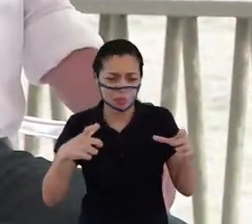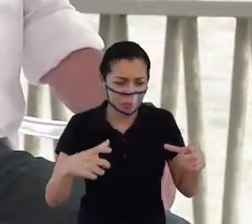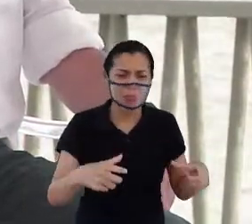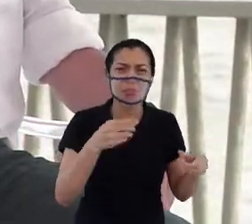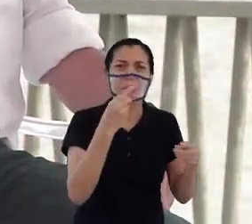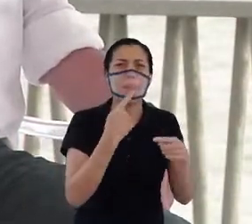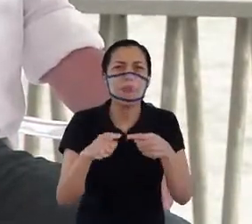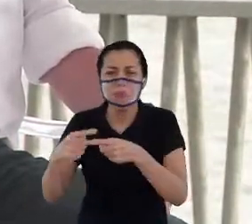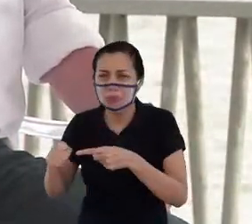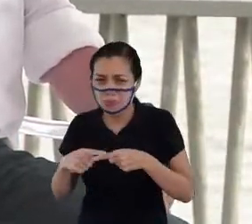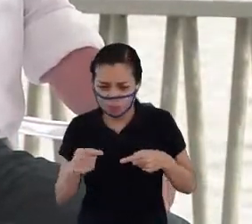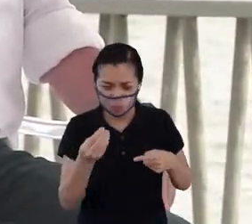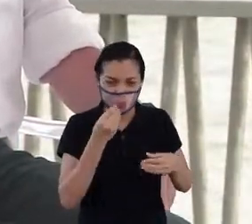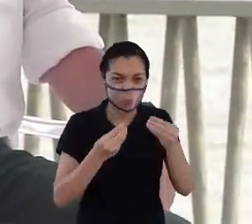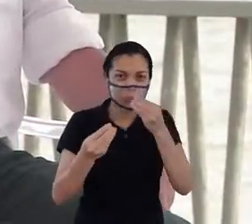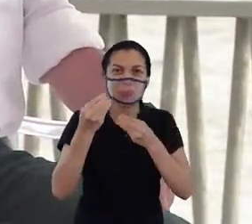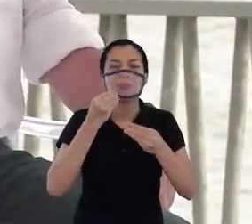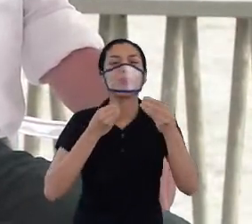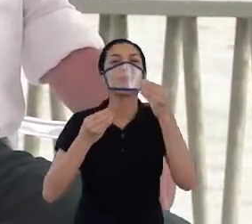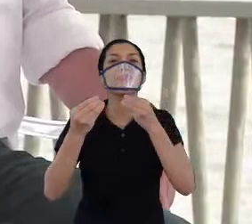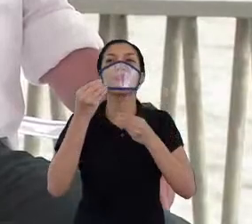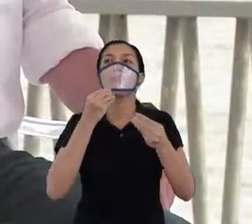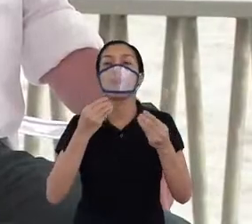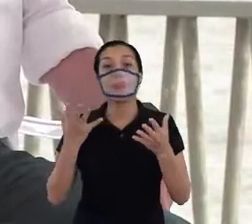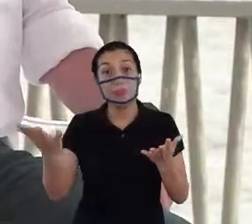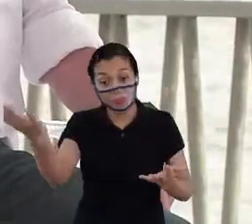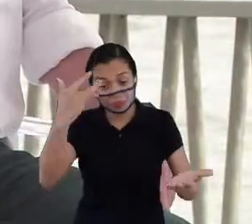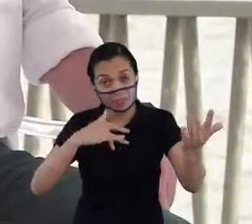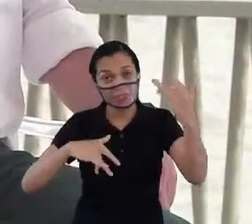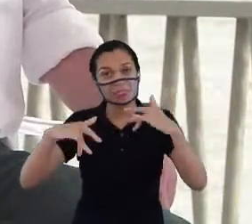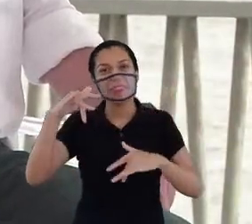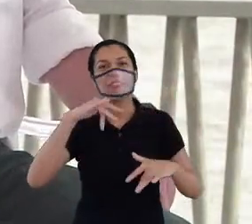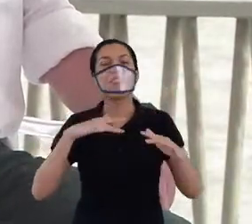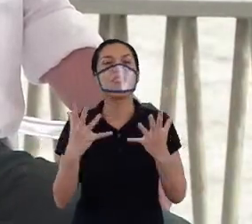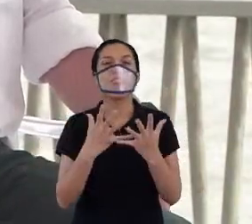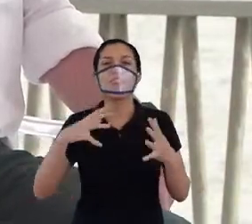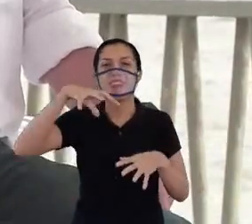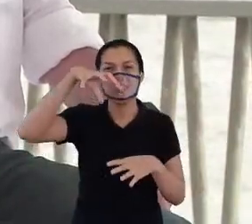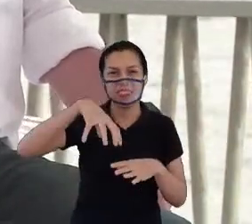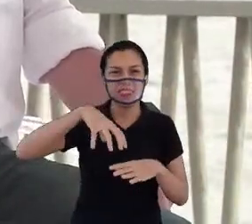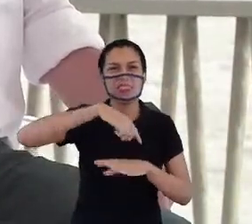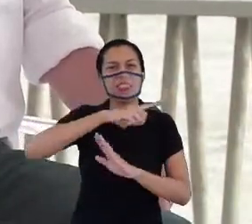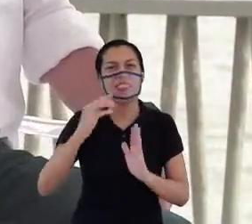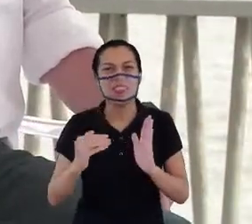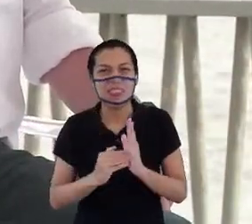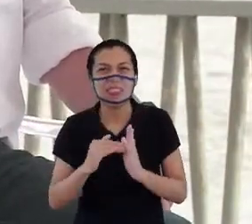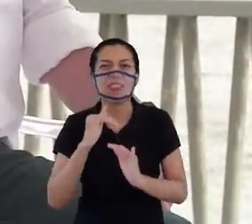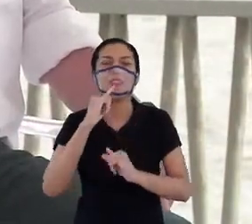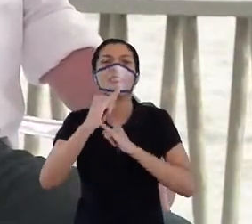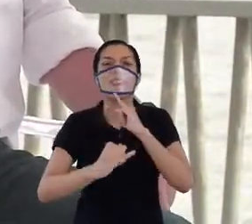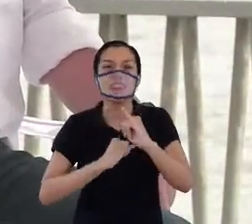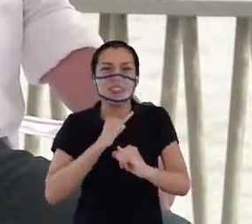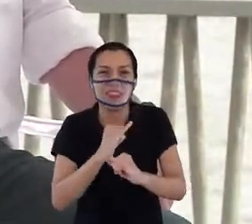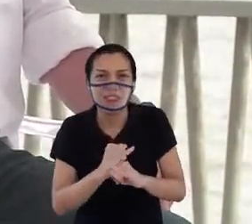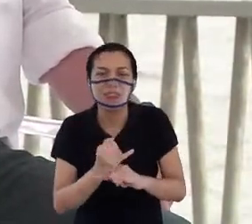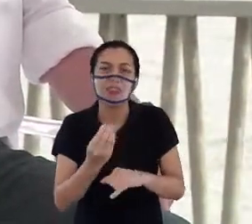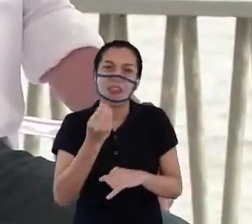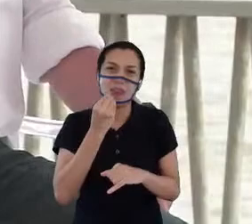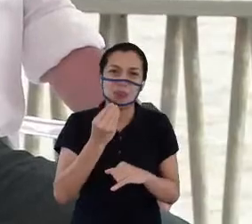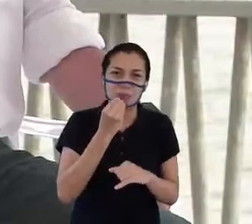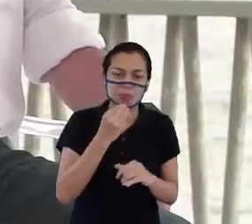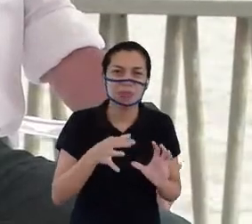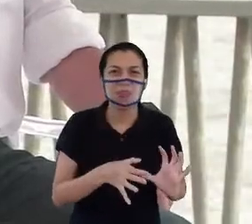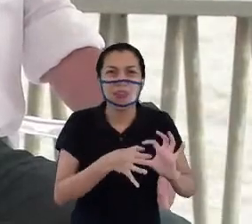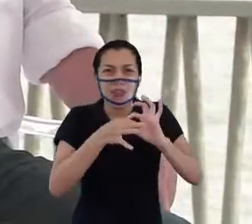vamos a tener allí, en el centro internacional gastronómico, que luego se integra con la recuperación de